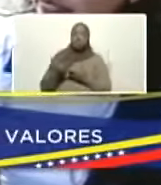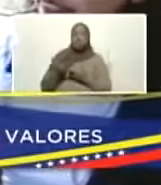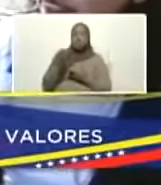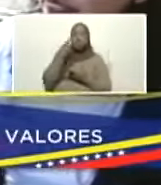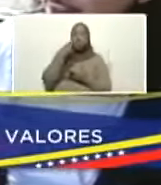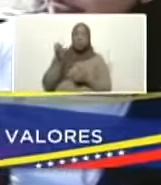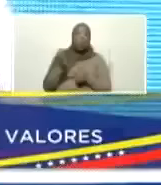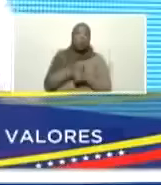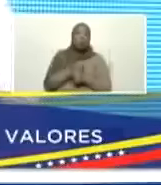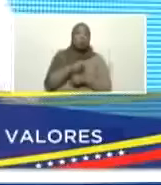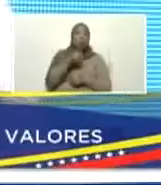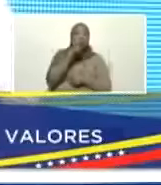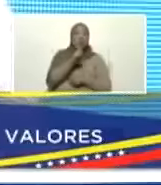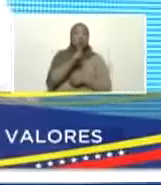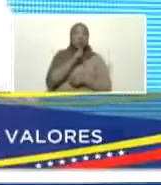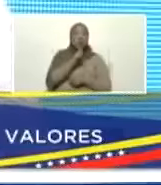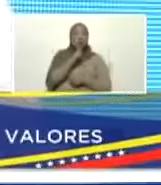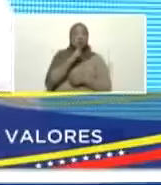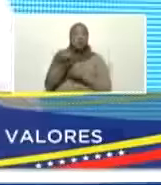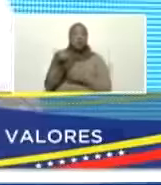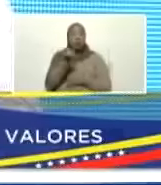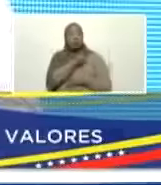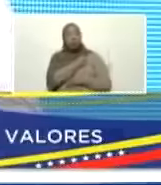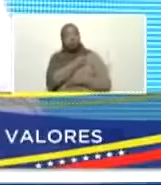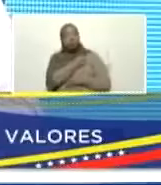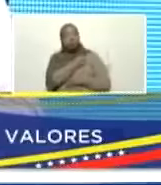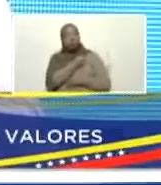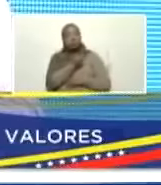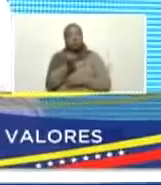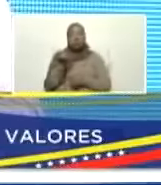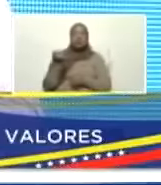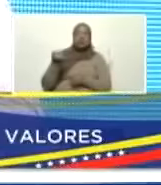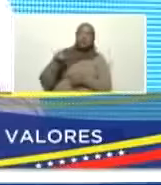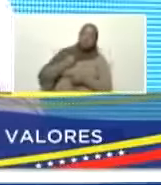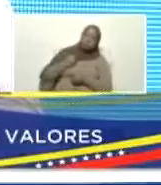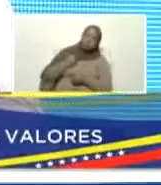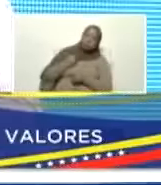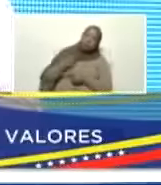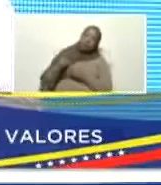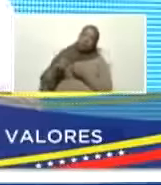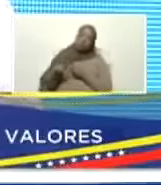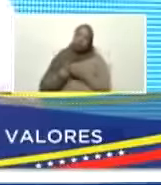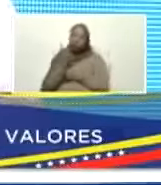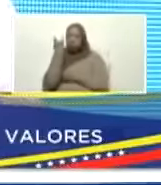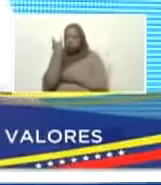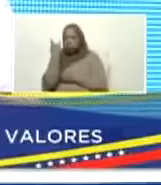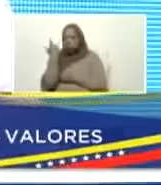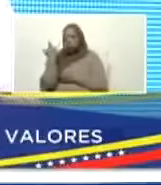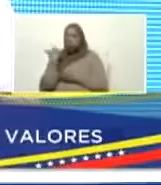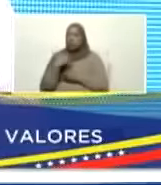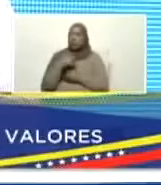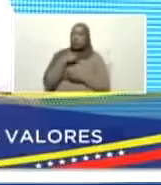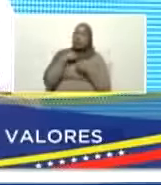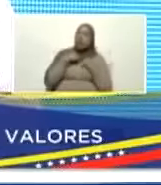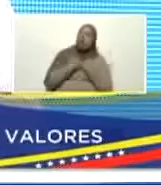conseguido gente mala. Y puñaladas que me han dado por aquí, y puñaladas por la espalda, y traidores que he tenido al